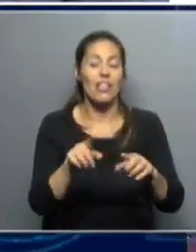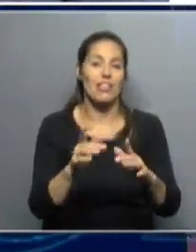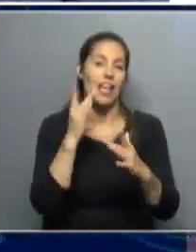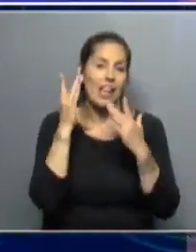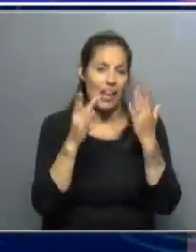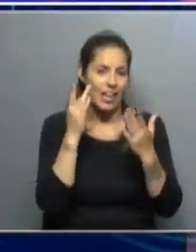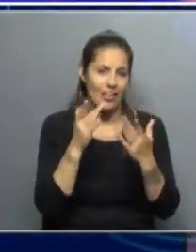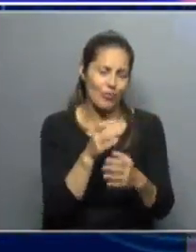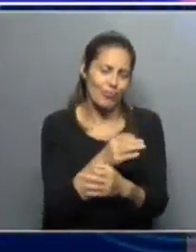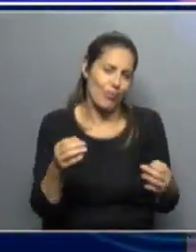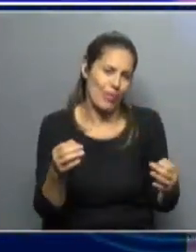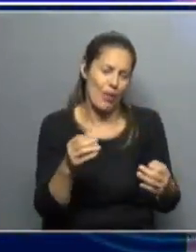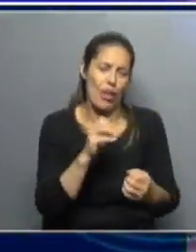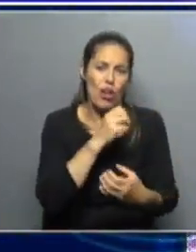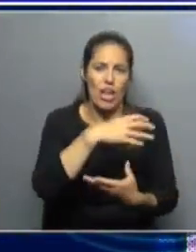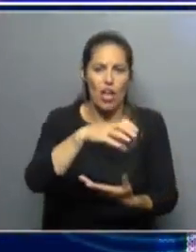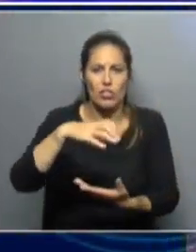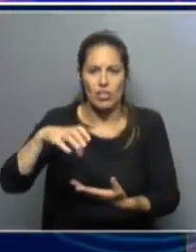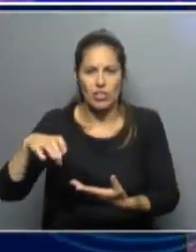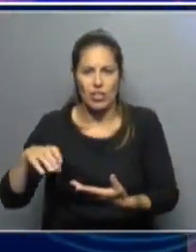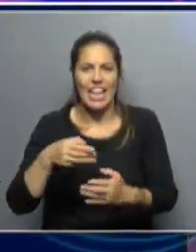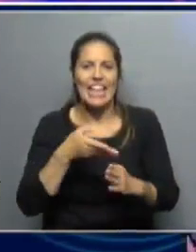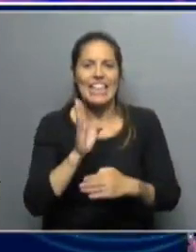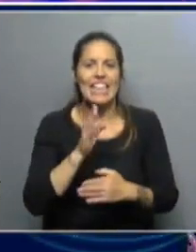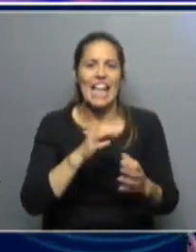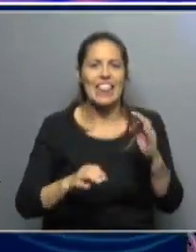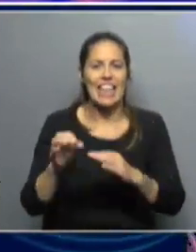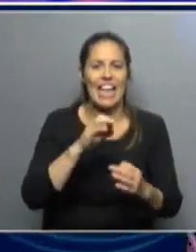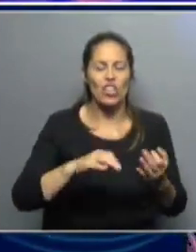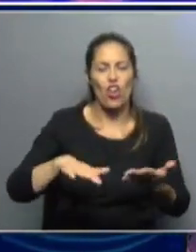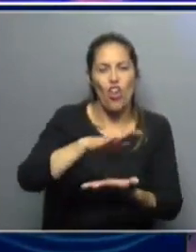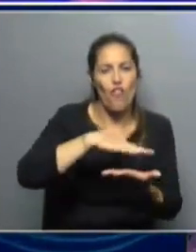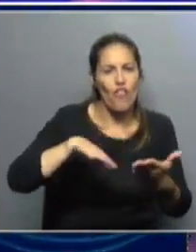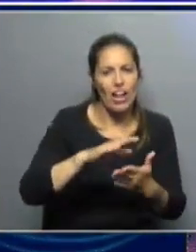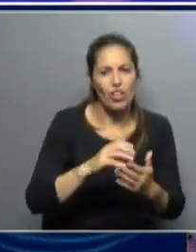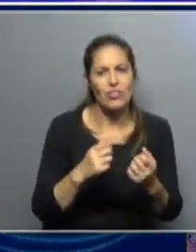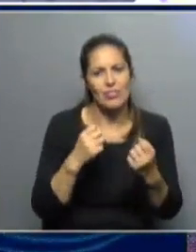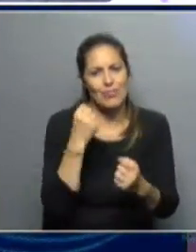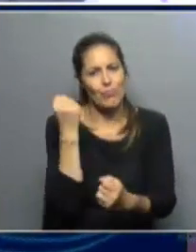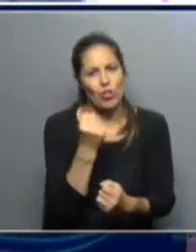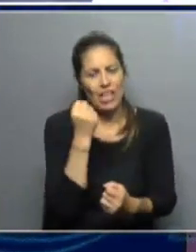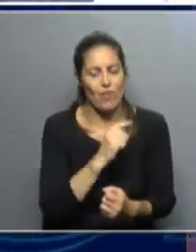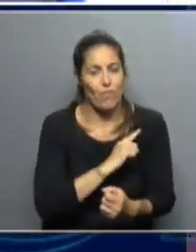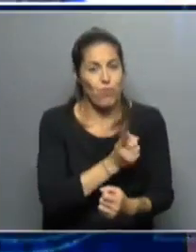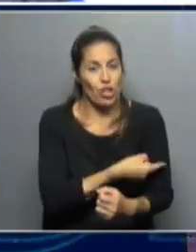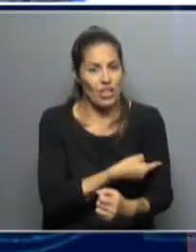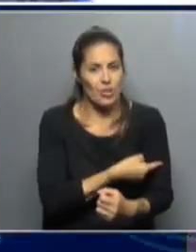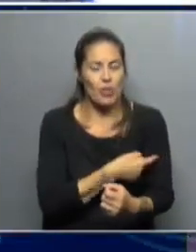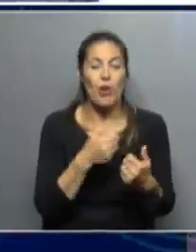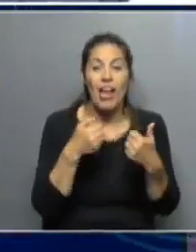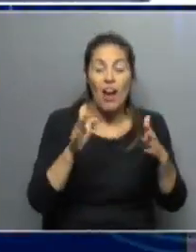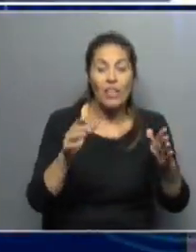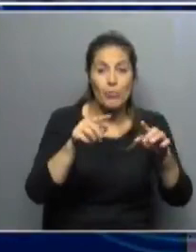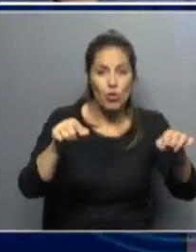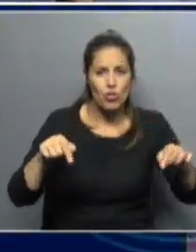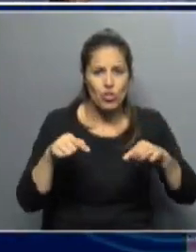Formidable lo de la descentralización. El teatro en los barrios es parte fundamental de fortalecimiento. Es parte fundamental porque si abrimos salas en los